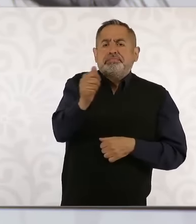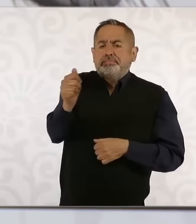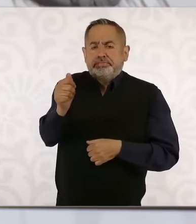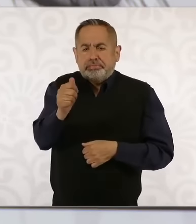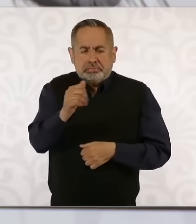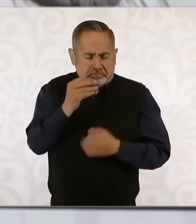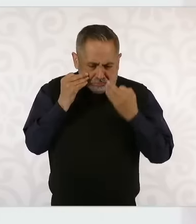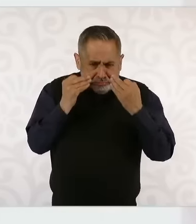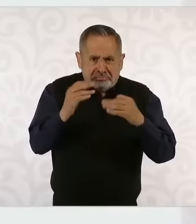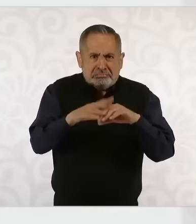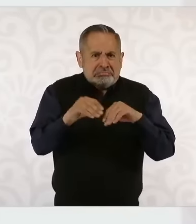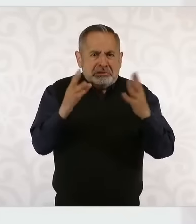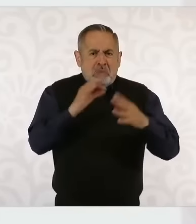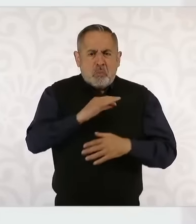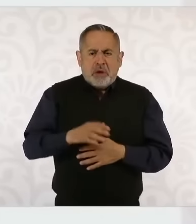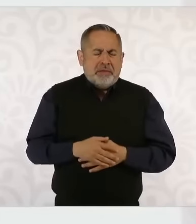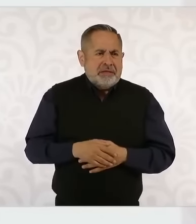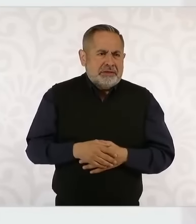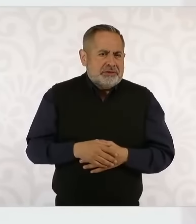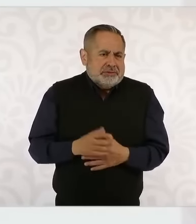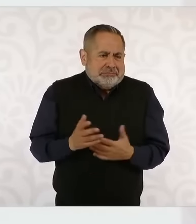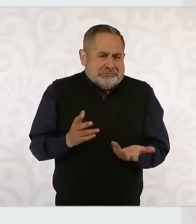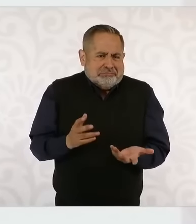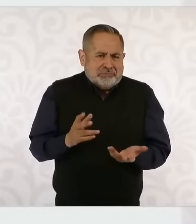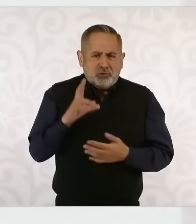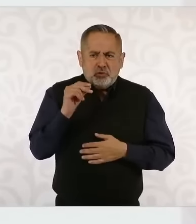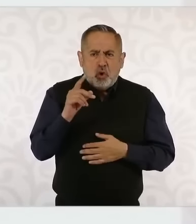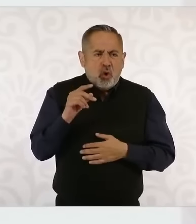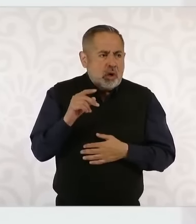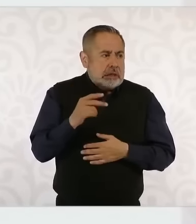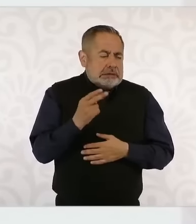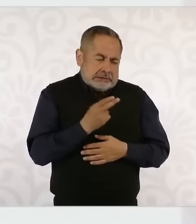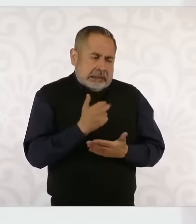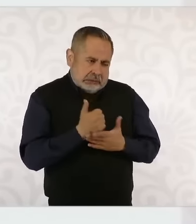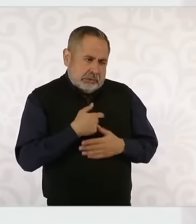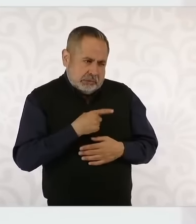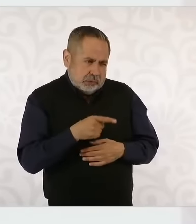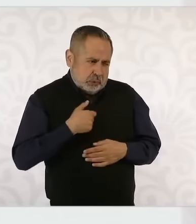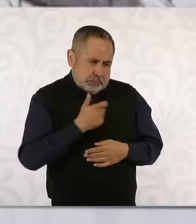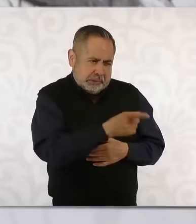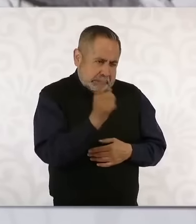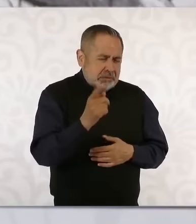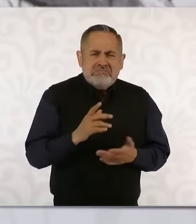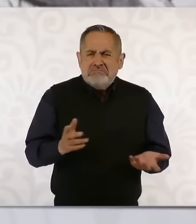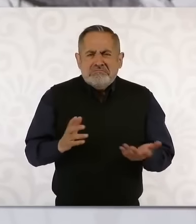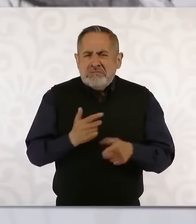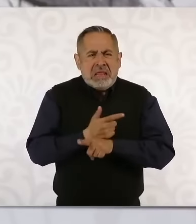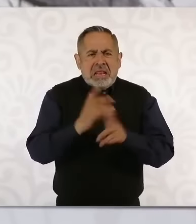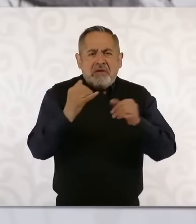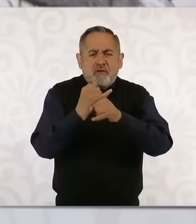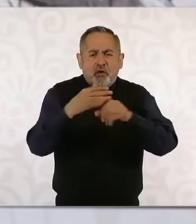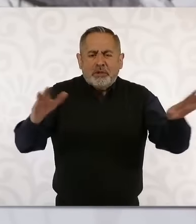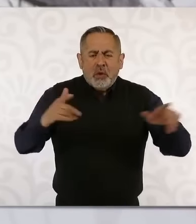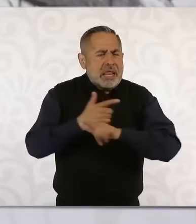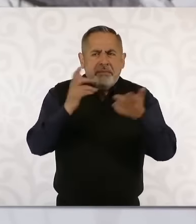Todos. No es patrimonio de unos como era antes la información.